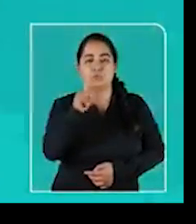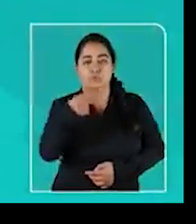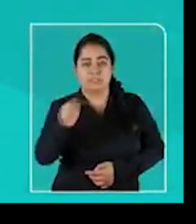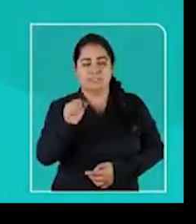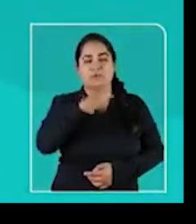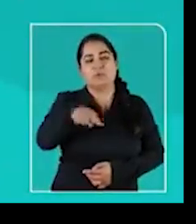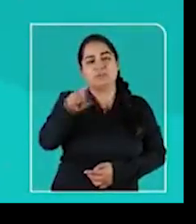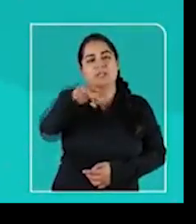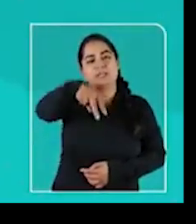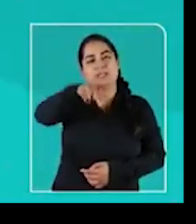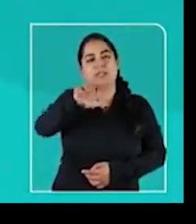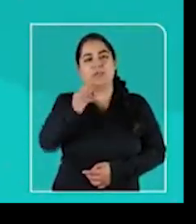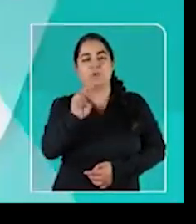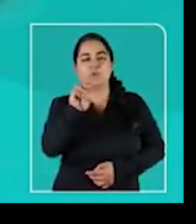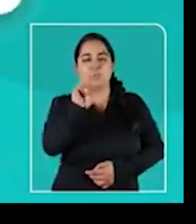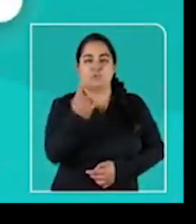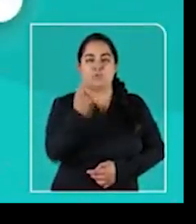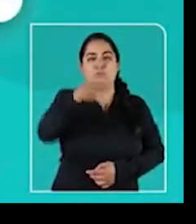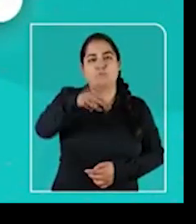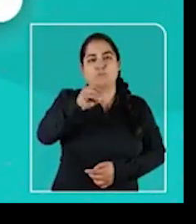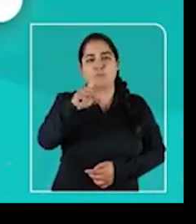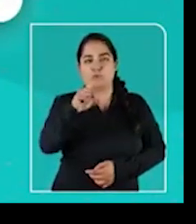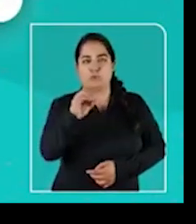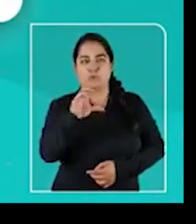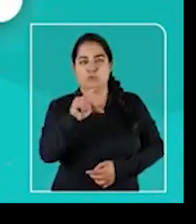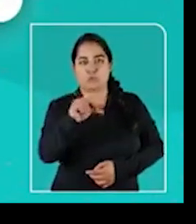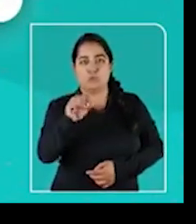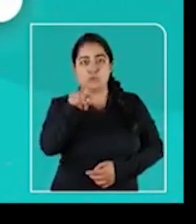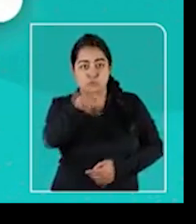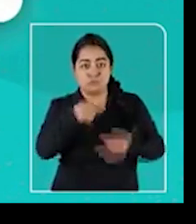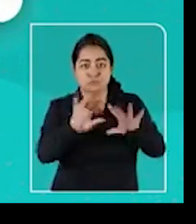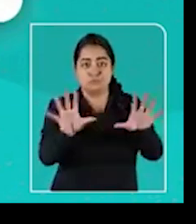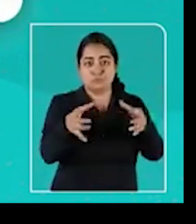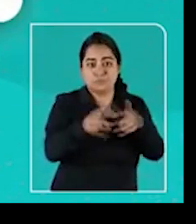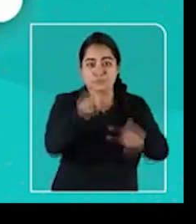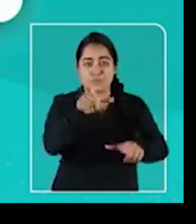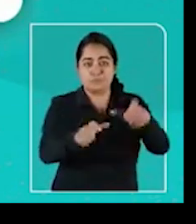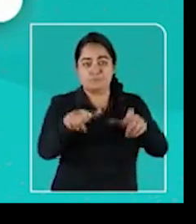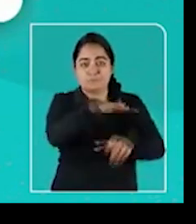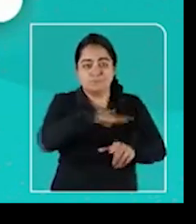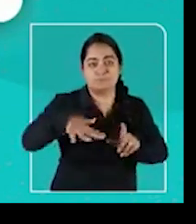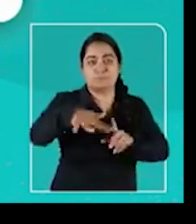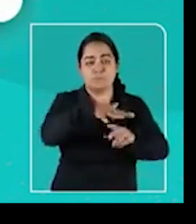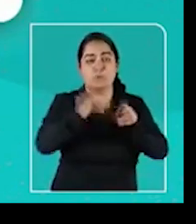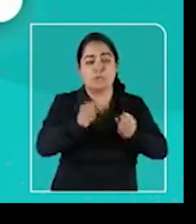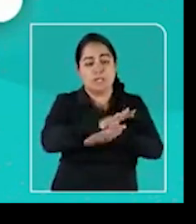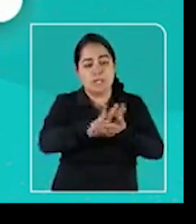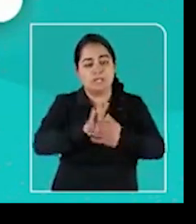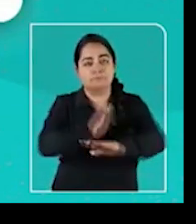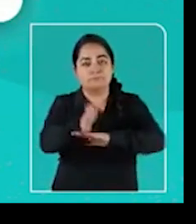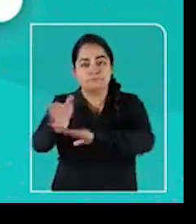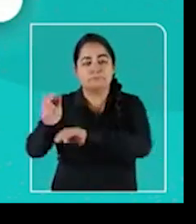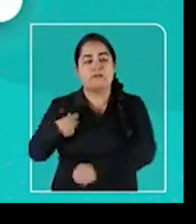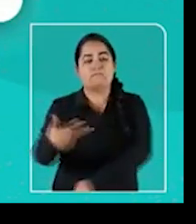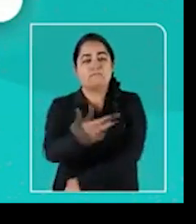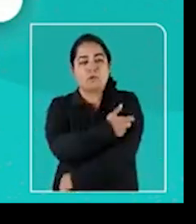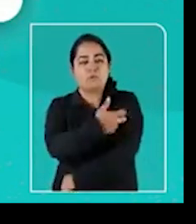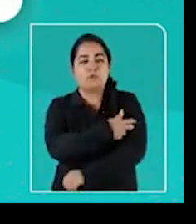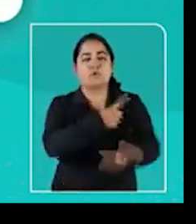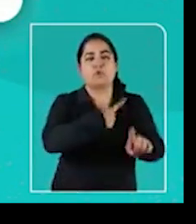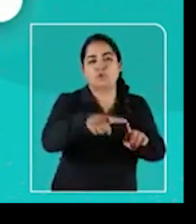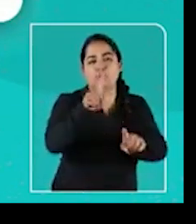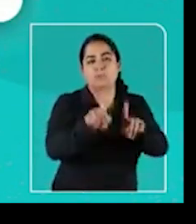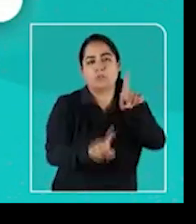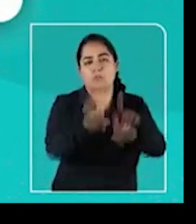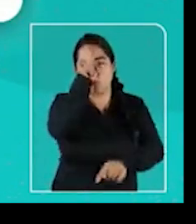hospital. en el Que hospital. es lo que queremos evitar, por supuesto. Por supuesto. ¿Qué hábito saludable puede implementar la gente para poder protegernos y prevenir